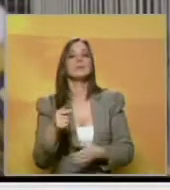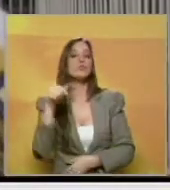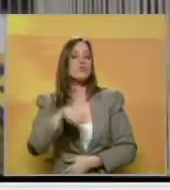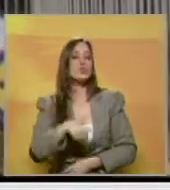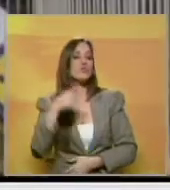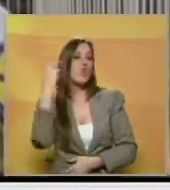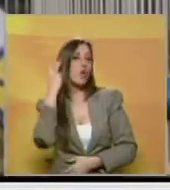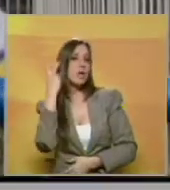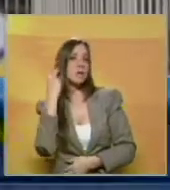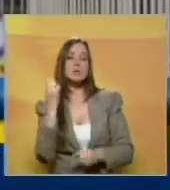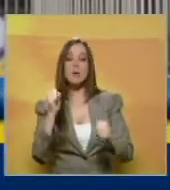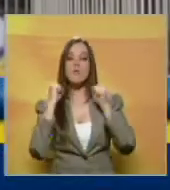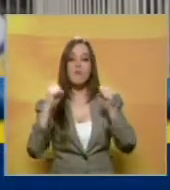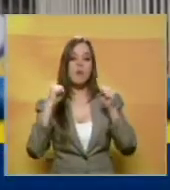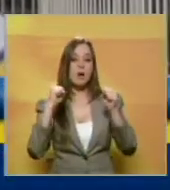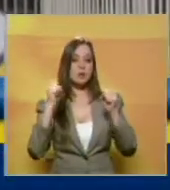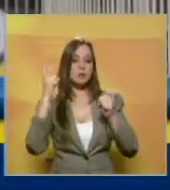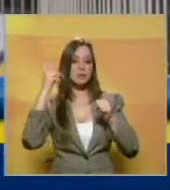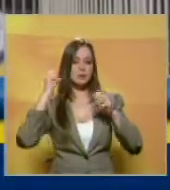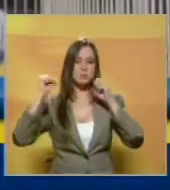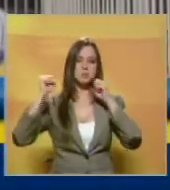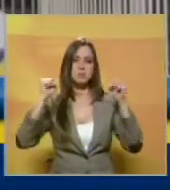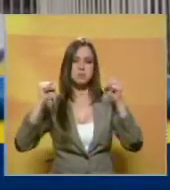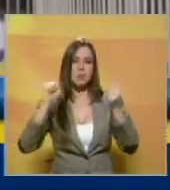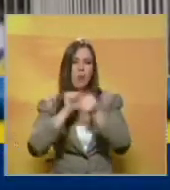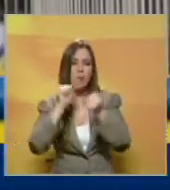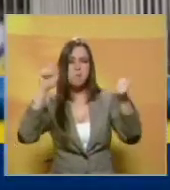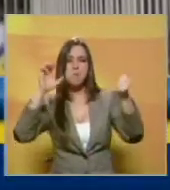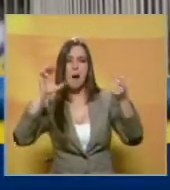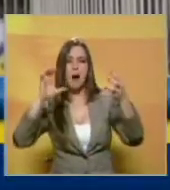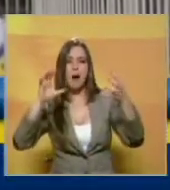Escuché un ruido tremendo, bombas,